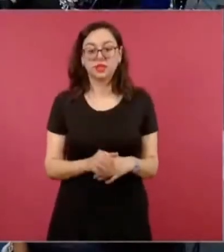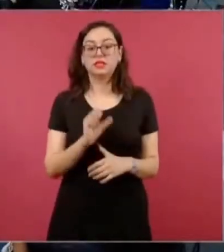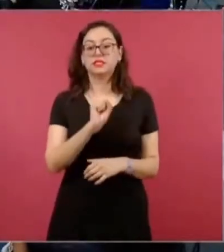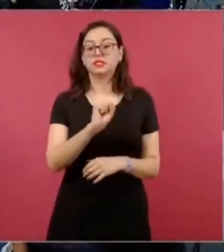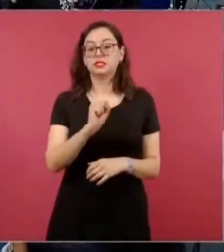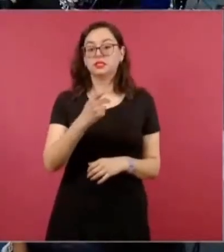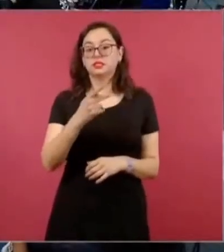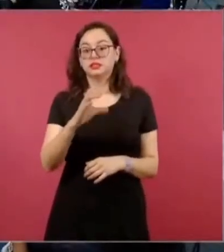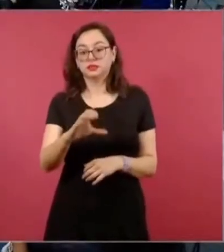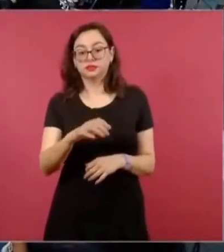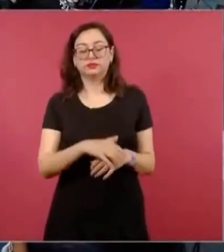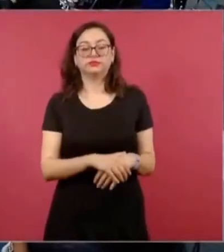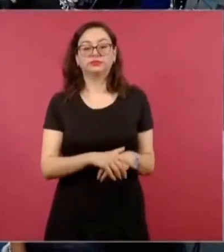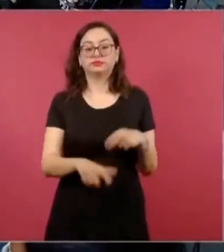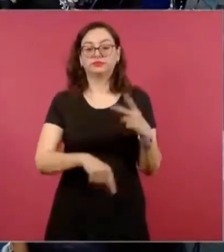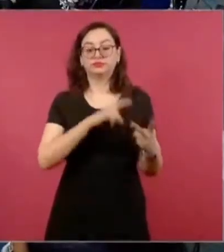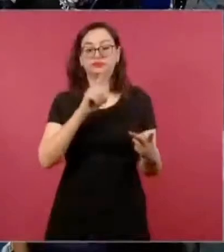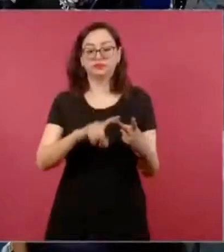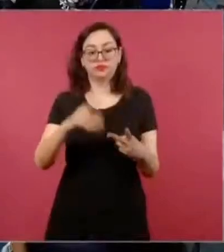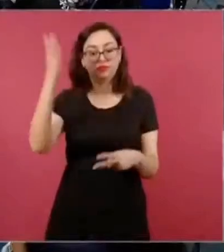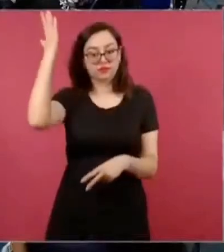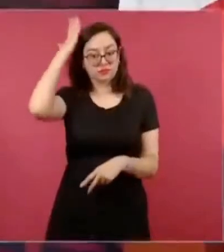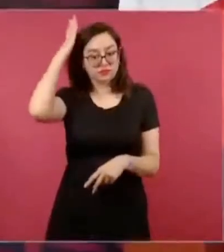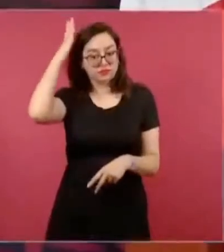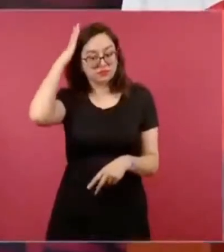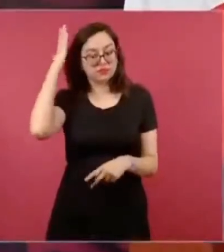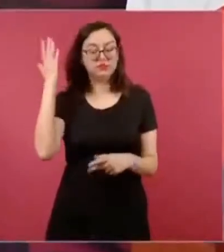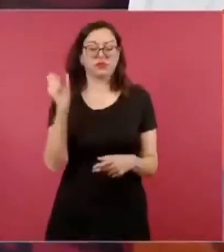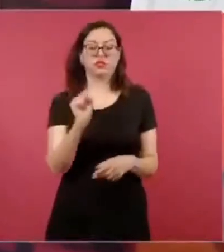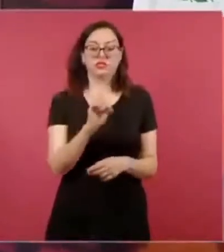el almirante Ojeda, el general Sandoval,